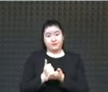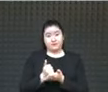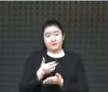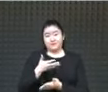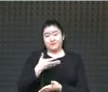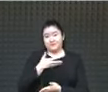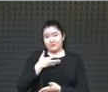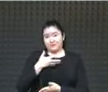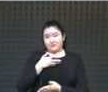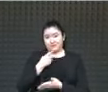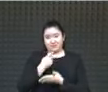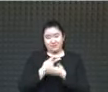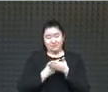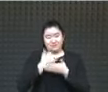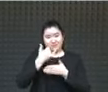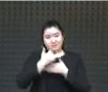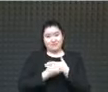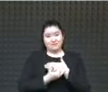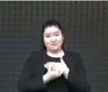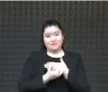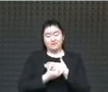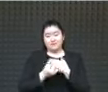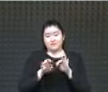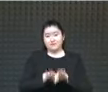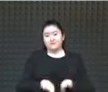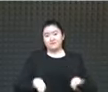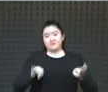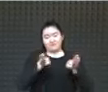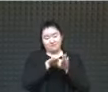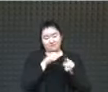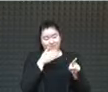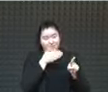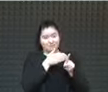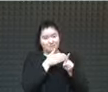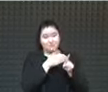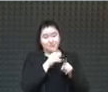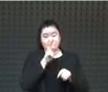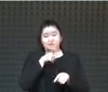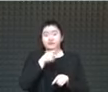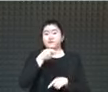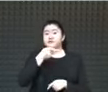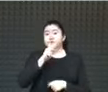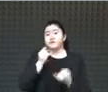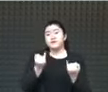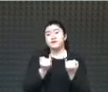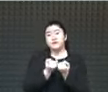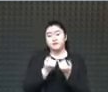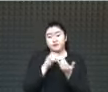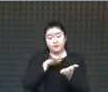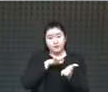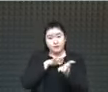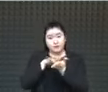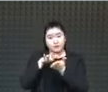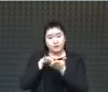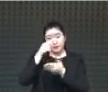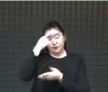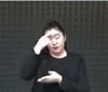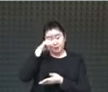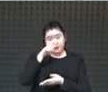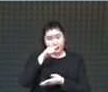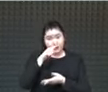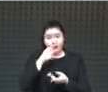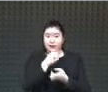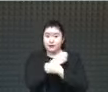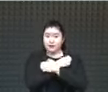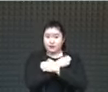tenemos como proyecto educativo, como eje central de nuestro proyecto, pero además como un apoyo para fortalecer el derecho a la